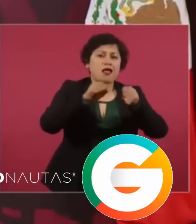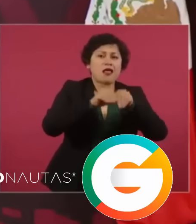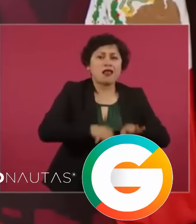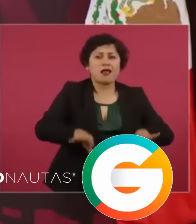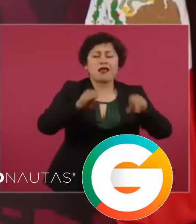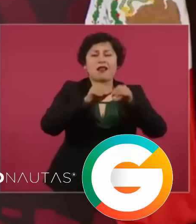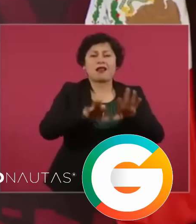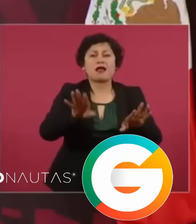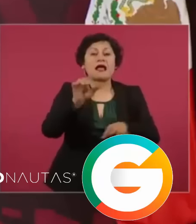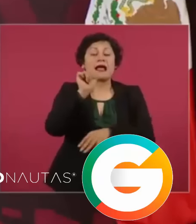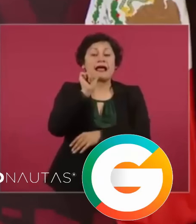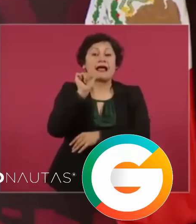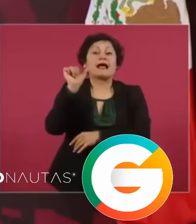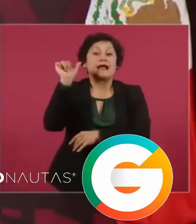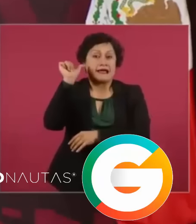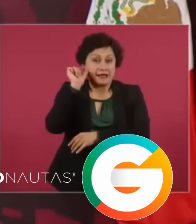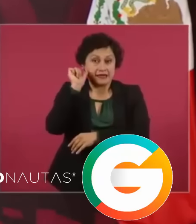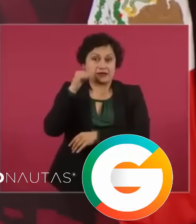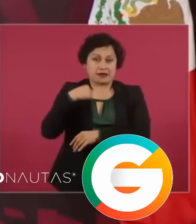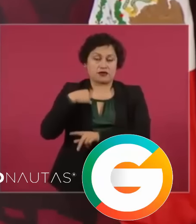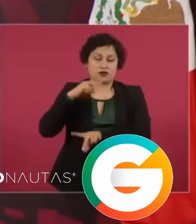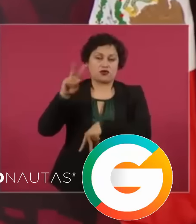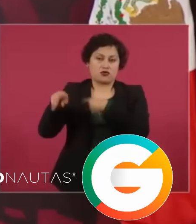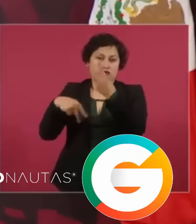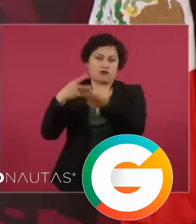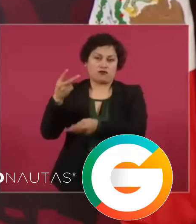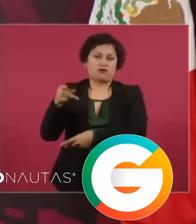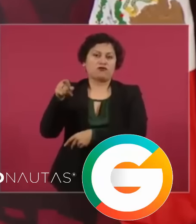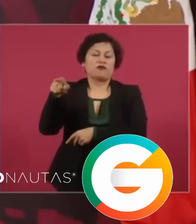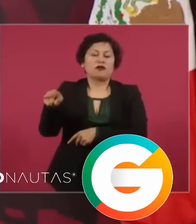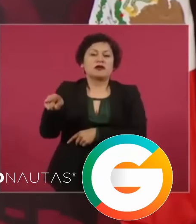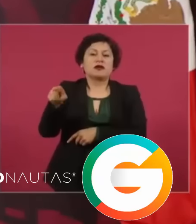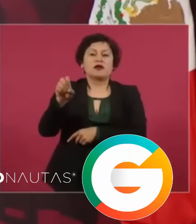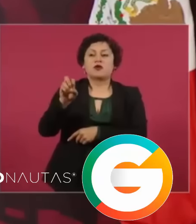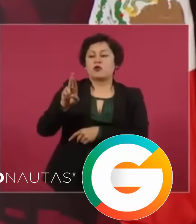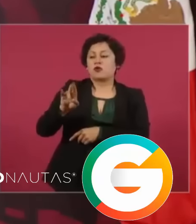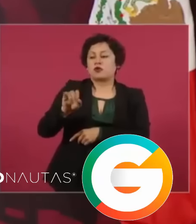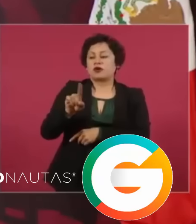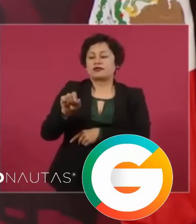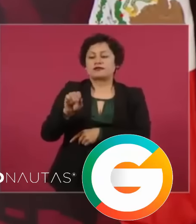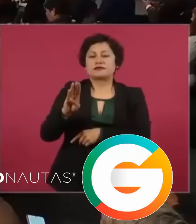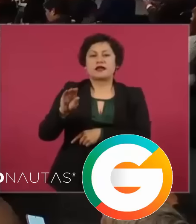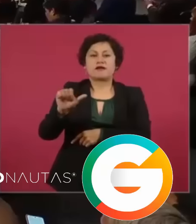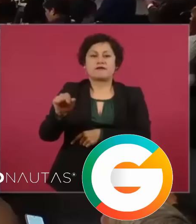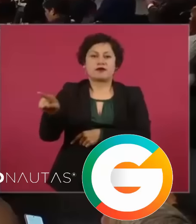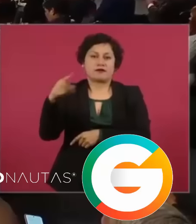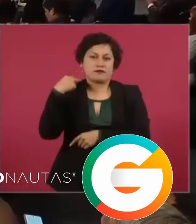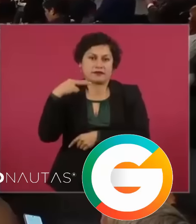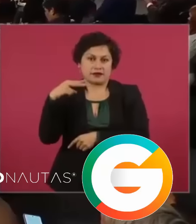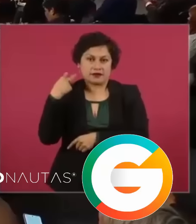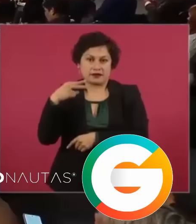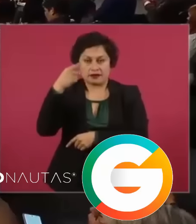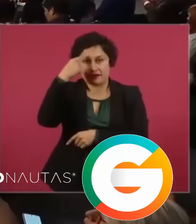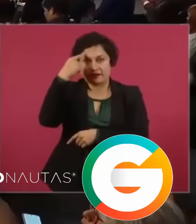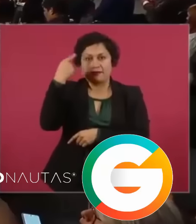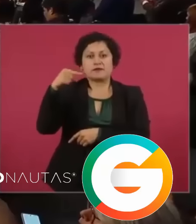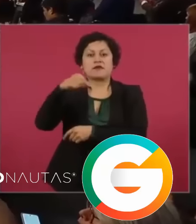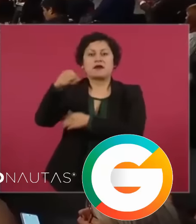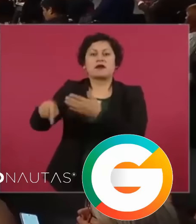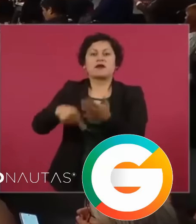en Orizaba, que fui a la conmemoración a recordar a los mártires de Río